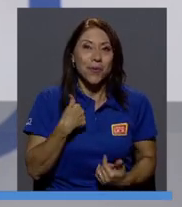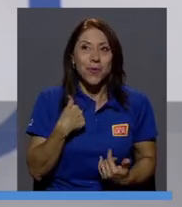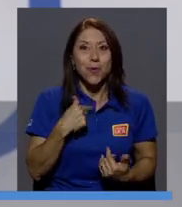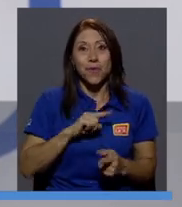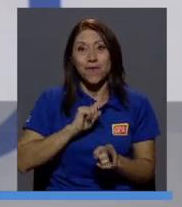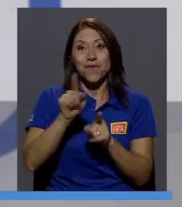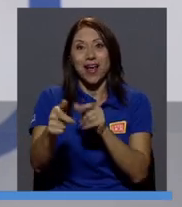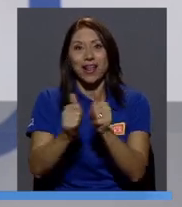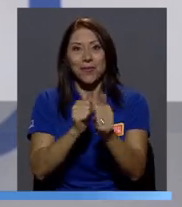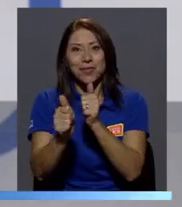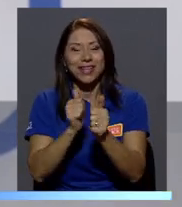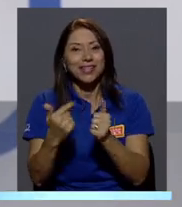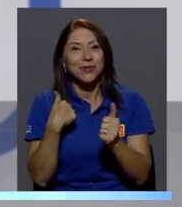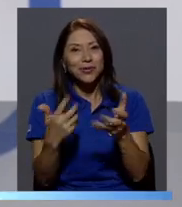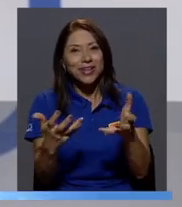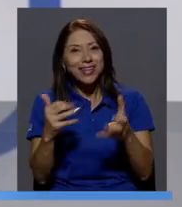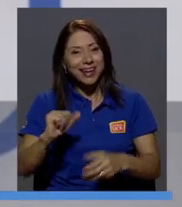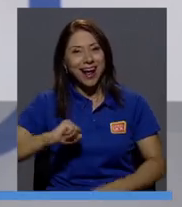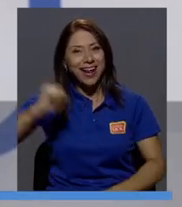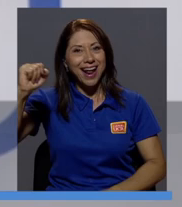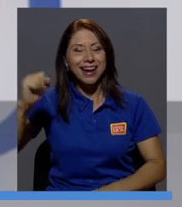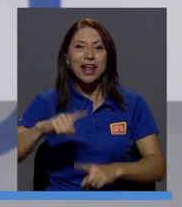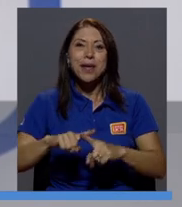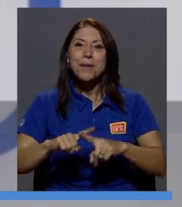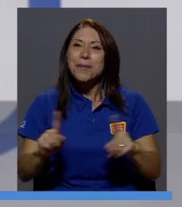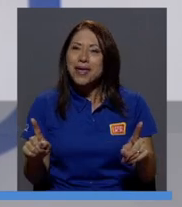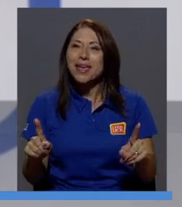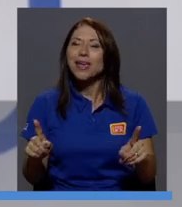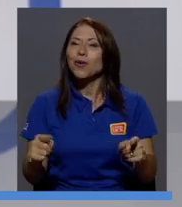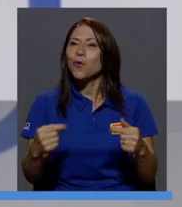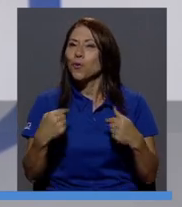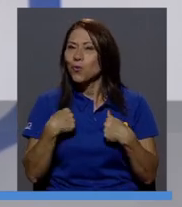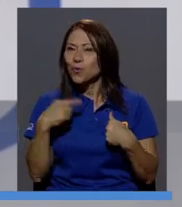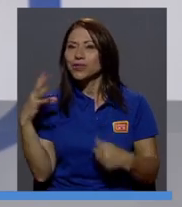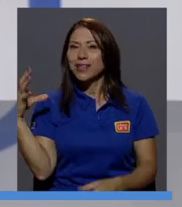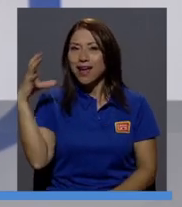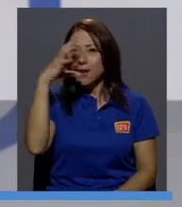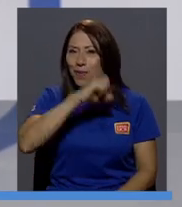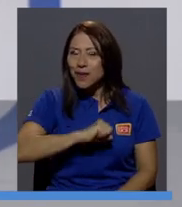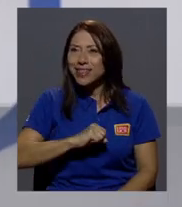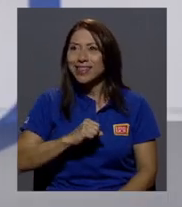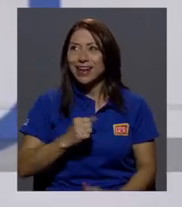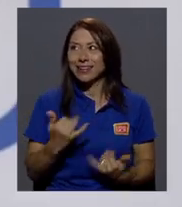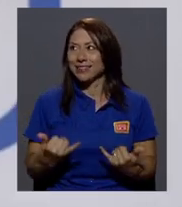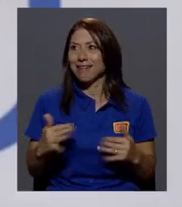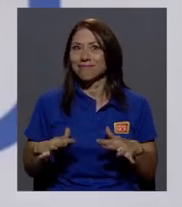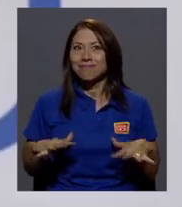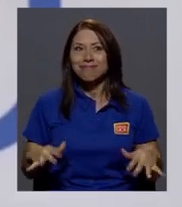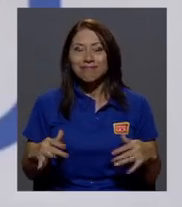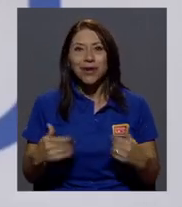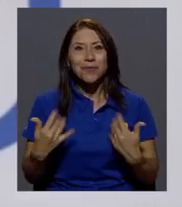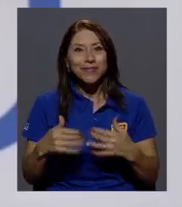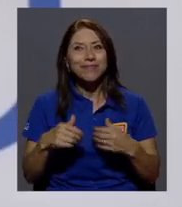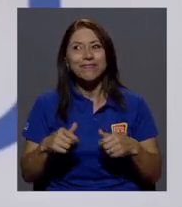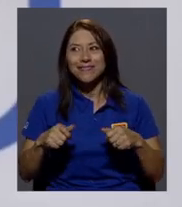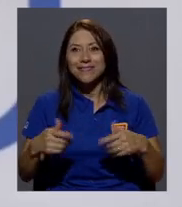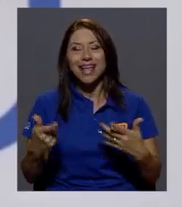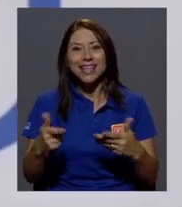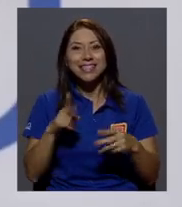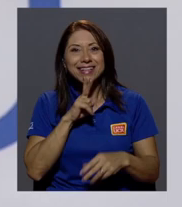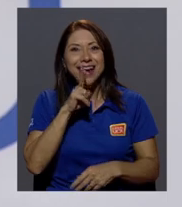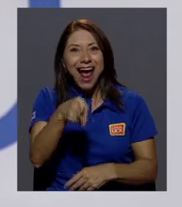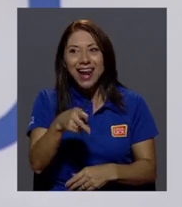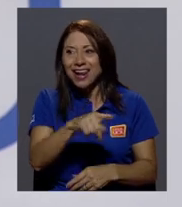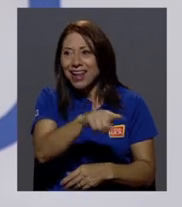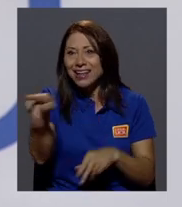competencia con ganas de ganar pero hay un punto en el que uno se da cuenta que ya es real que es la atención está para